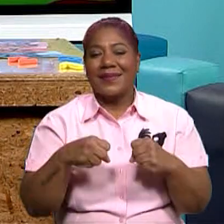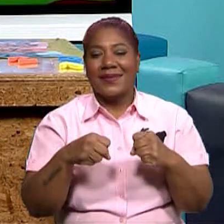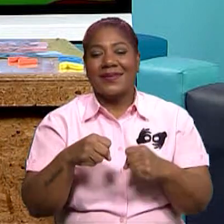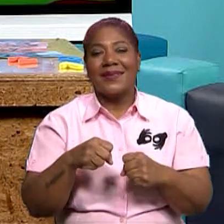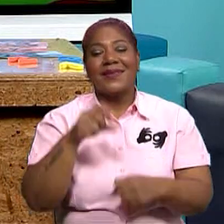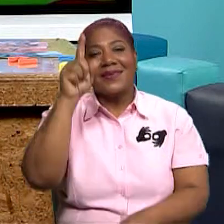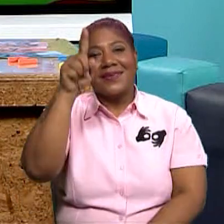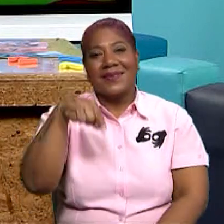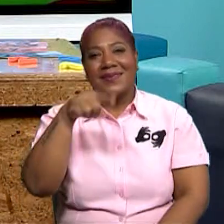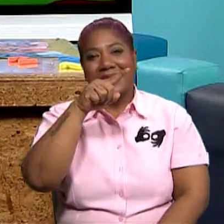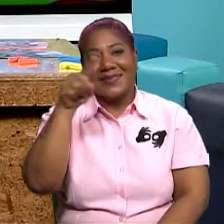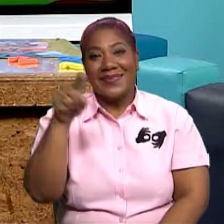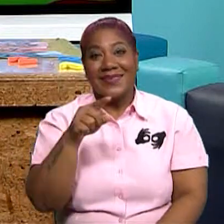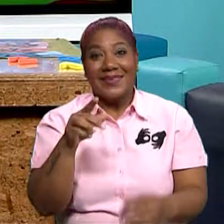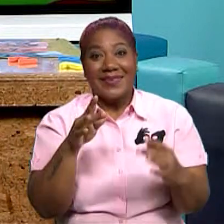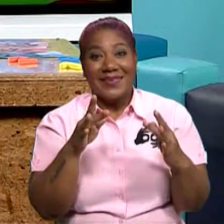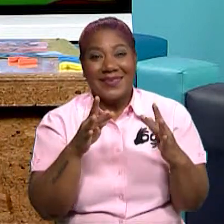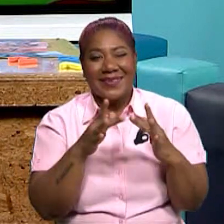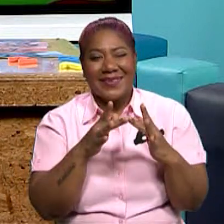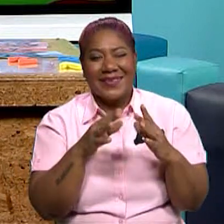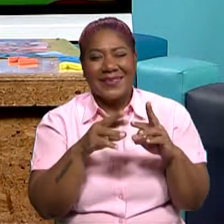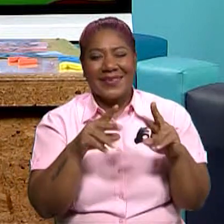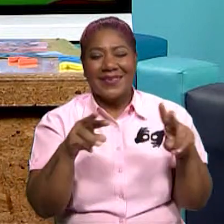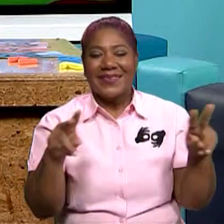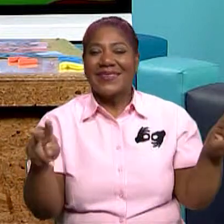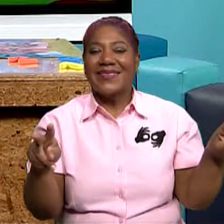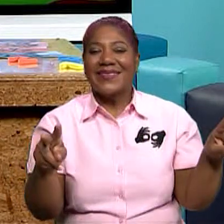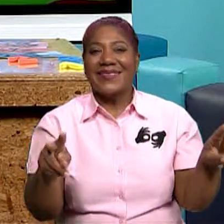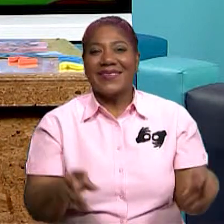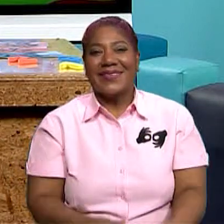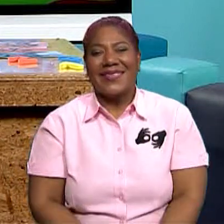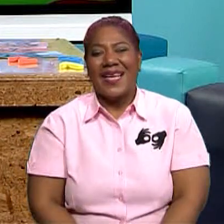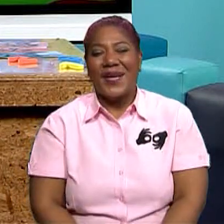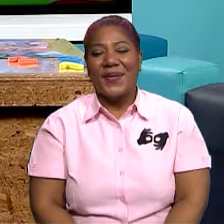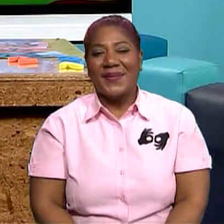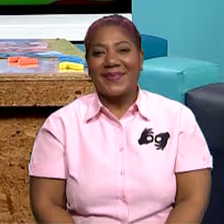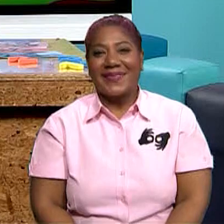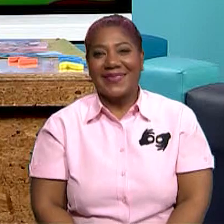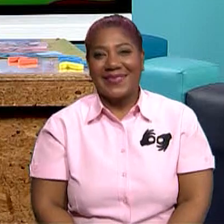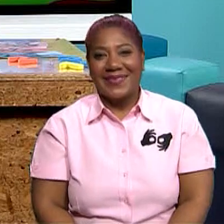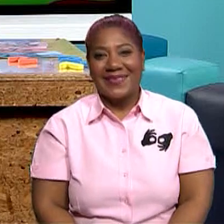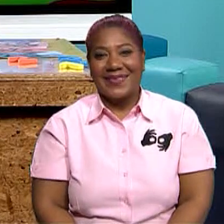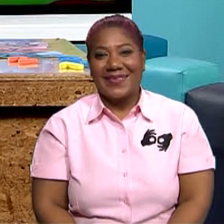Conéctate con la estrella porque la estrella se conecta con la diversidad. ¡Chao!